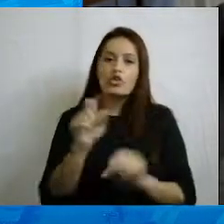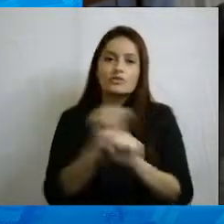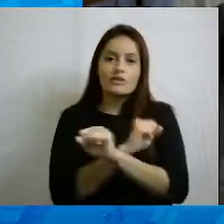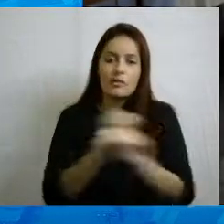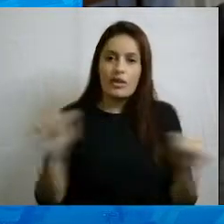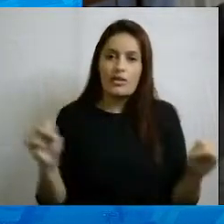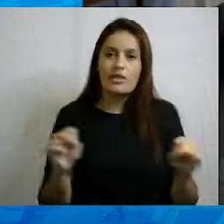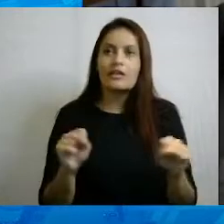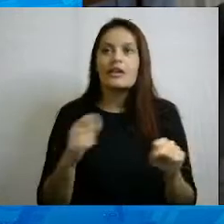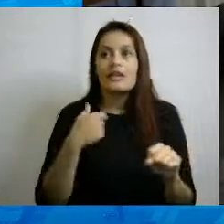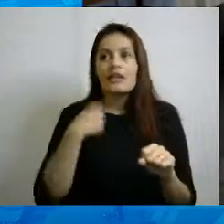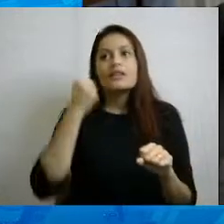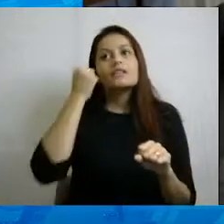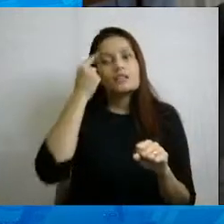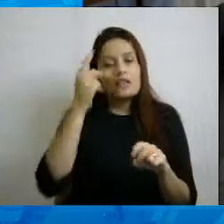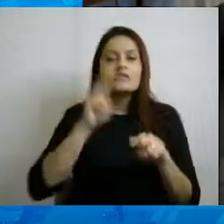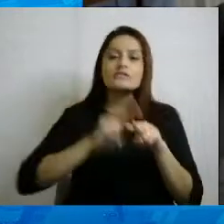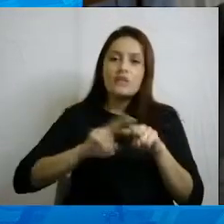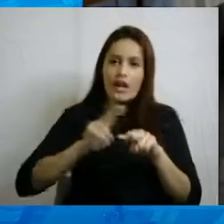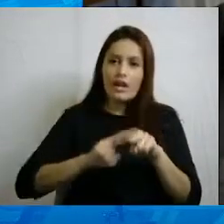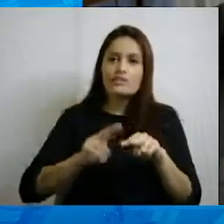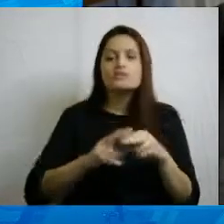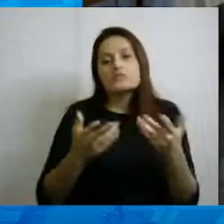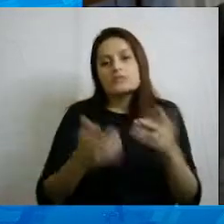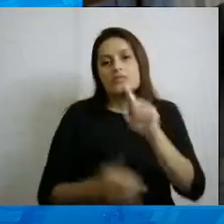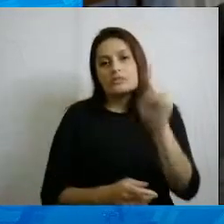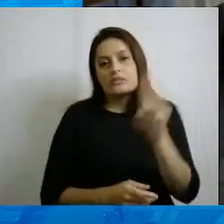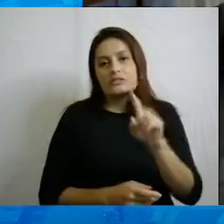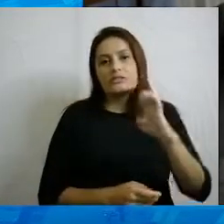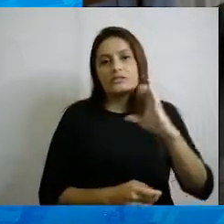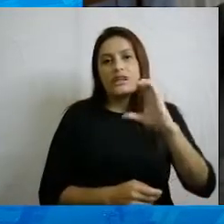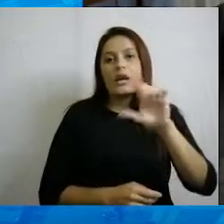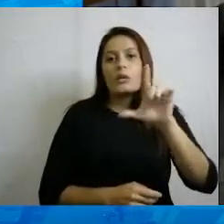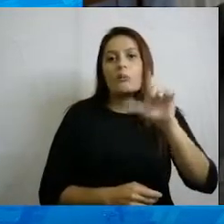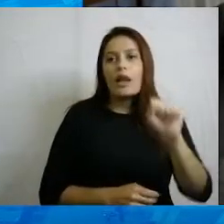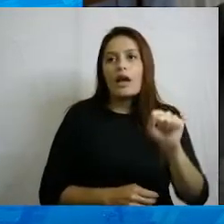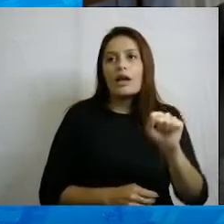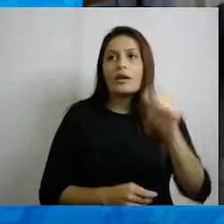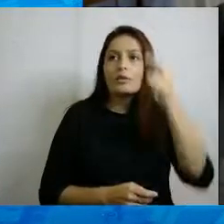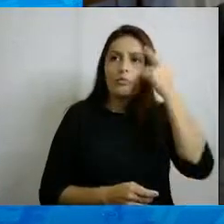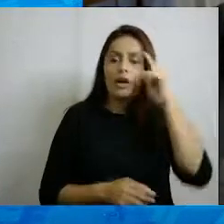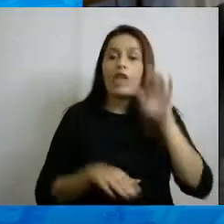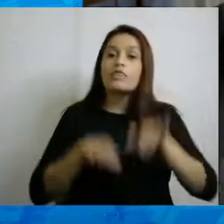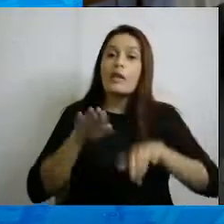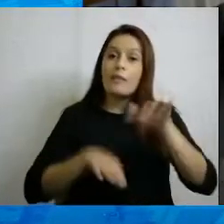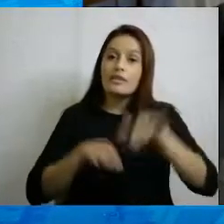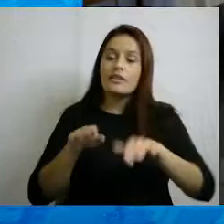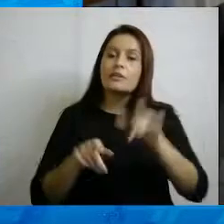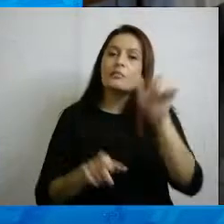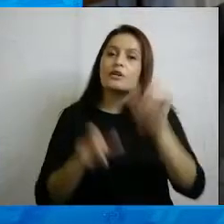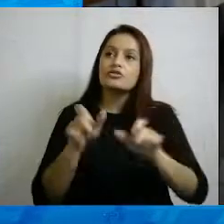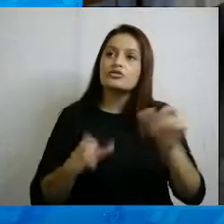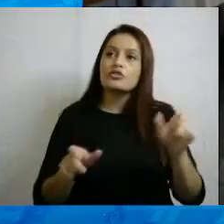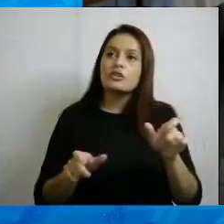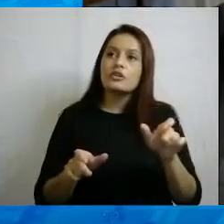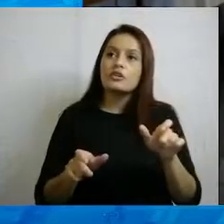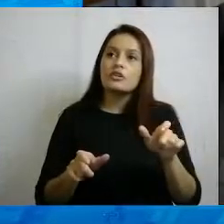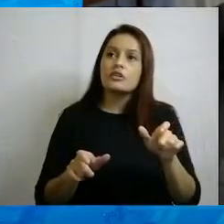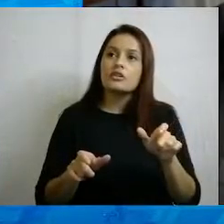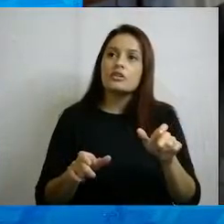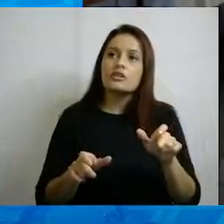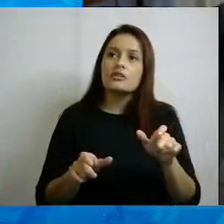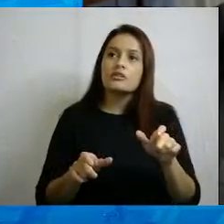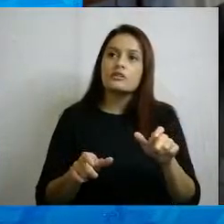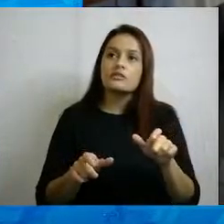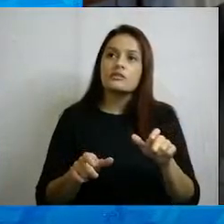que yo entiendo que se hacen los trámites, por eso CERPA lo está haciendo, pero va a depender mucho de los cambios, ¿cierto? Porque si no estamos avalando esta